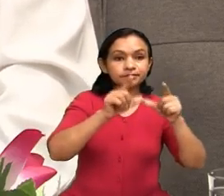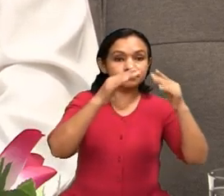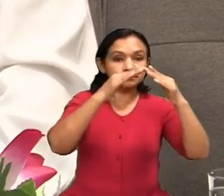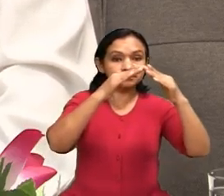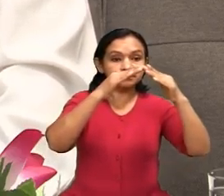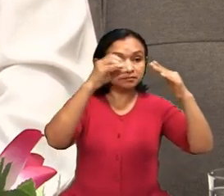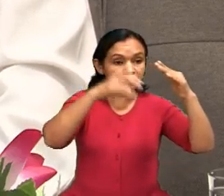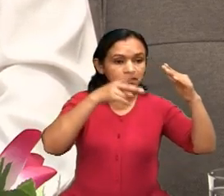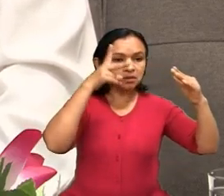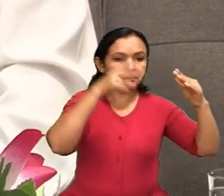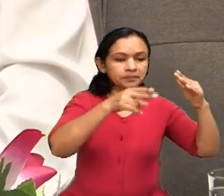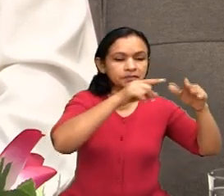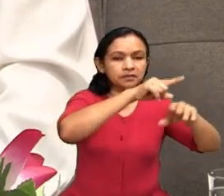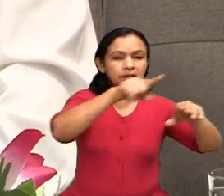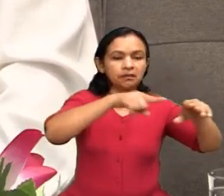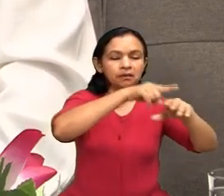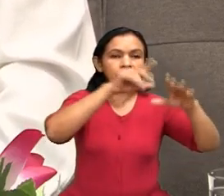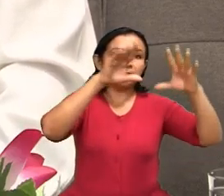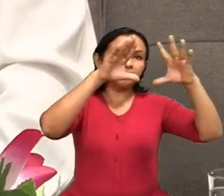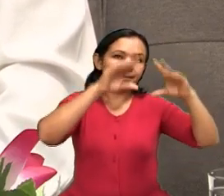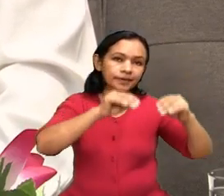racionamiento. Hoy